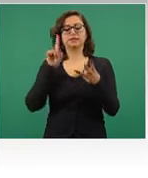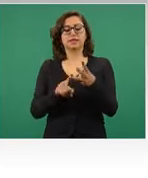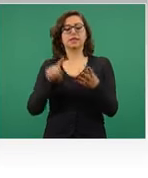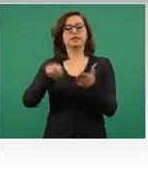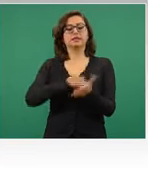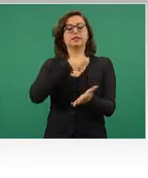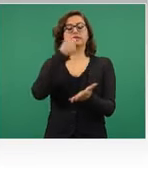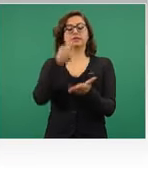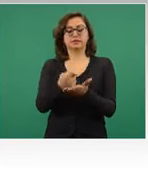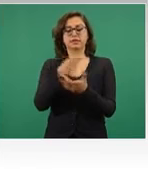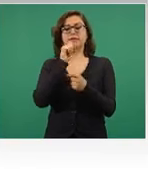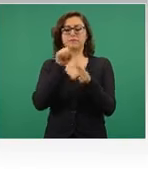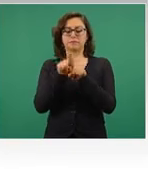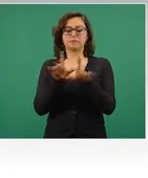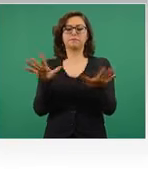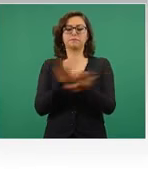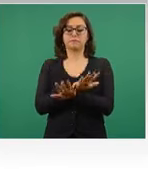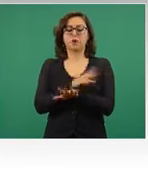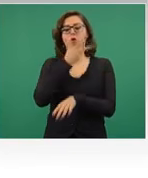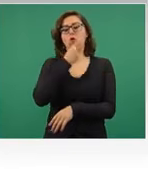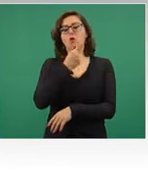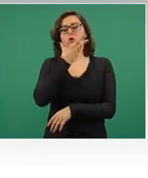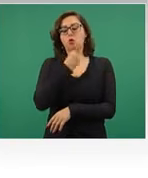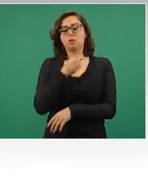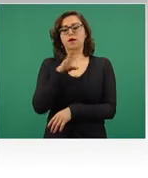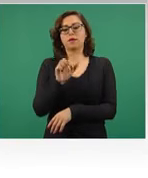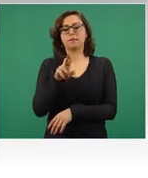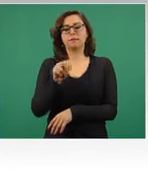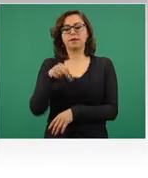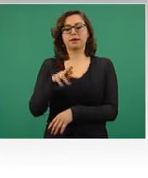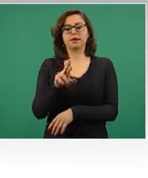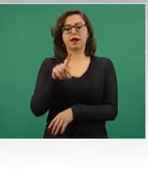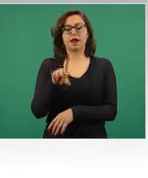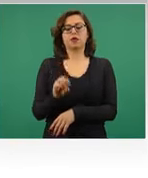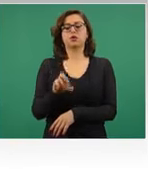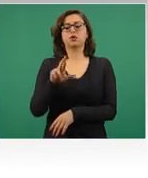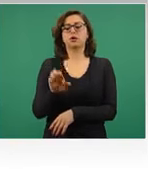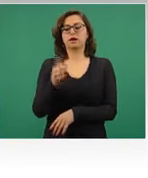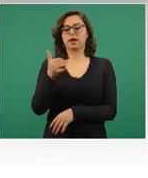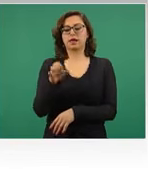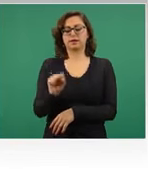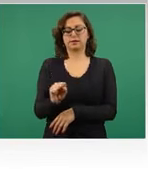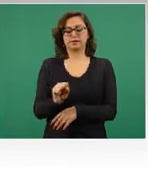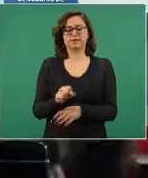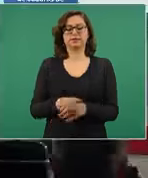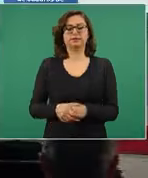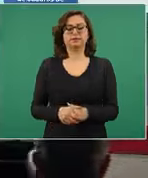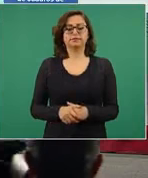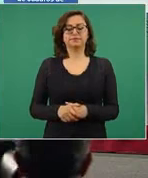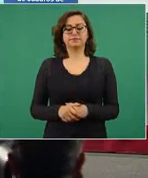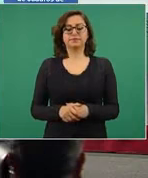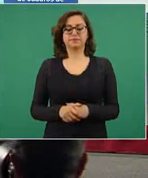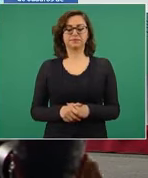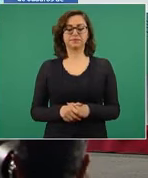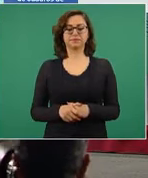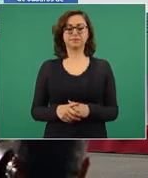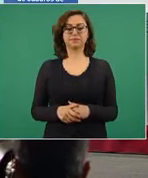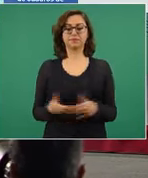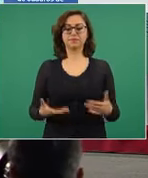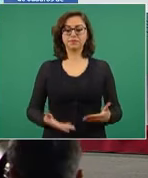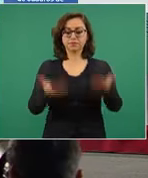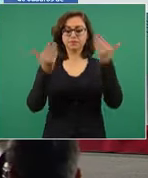es el comisario Guardia Nacional, Bernardo Reginaldo Reyes Herrera. Adelante, por favor. En cuanto